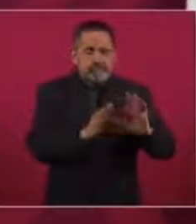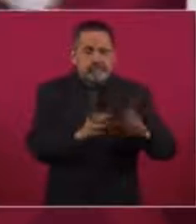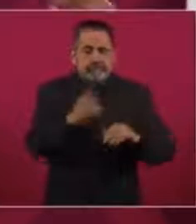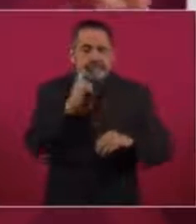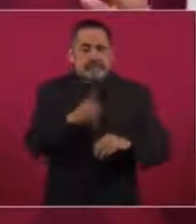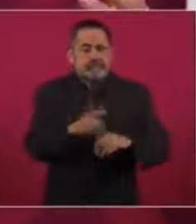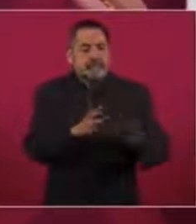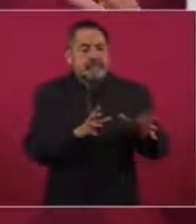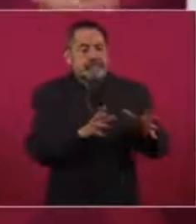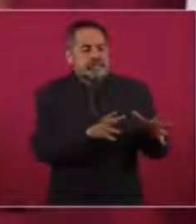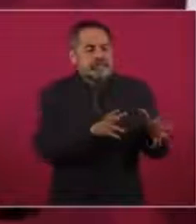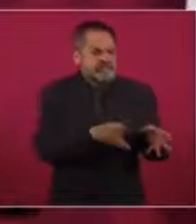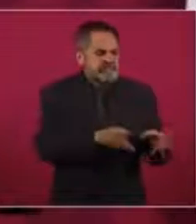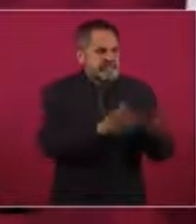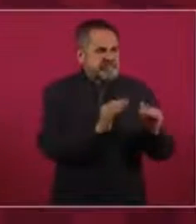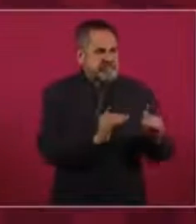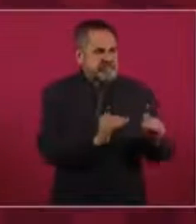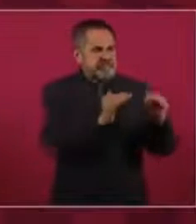paralelo